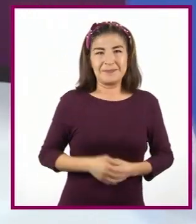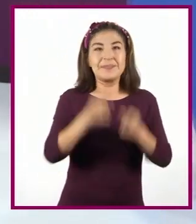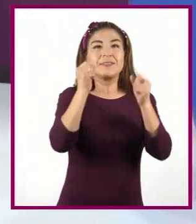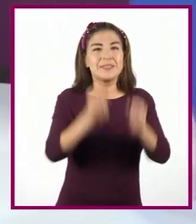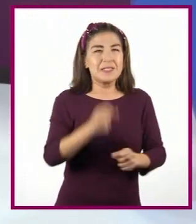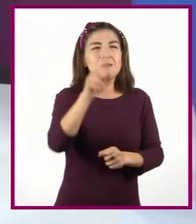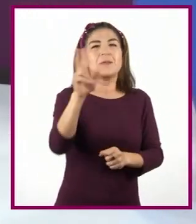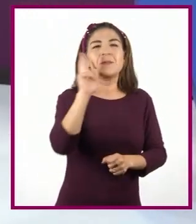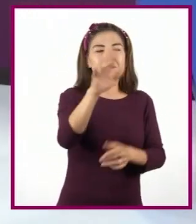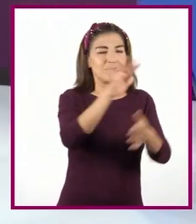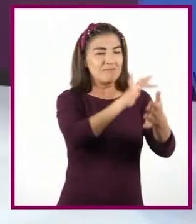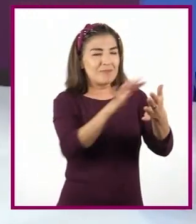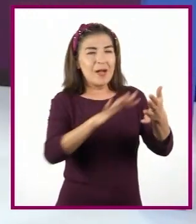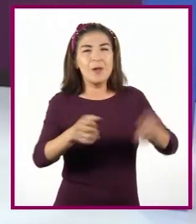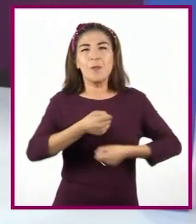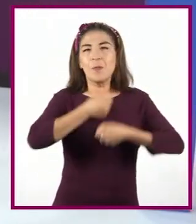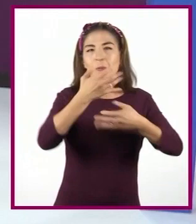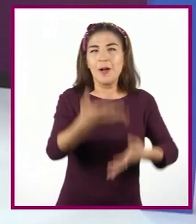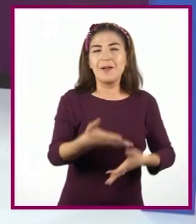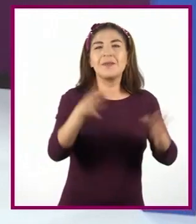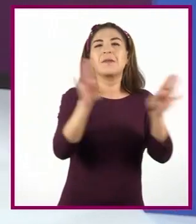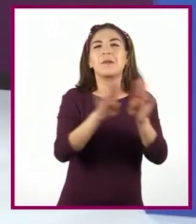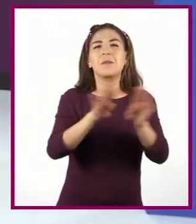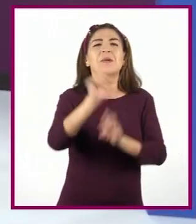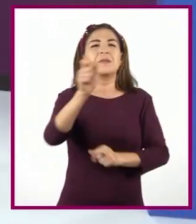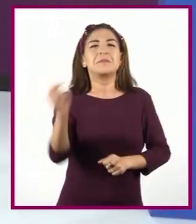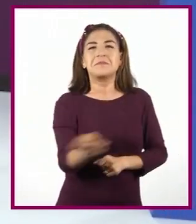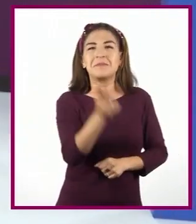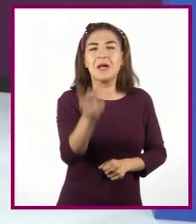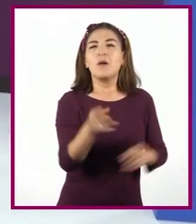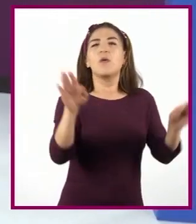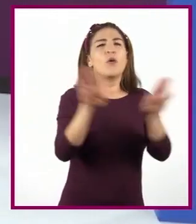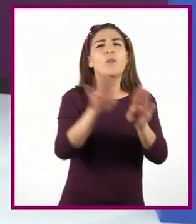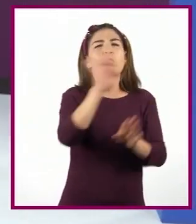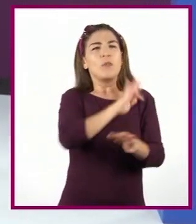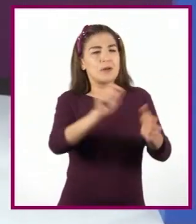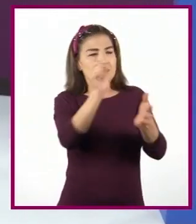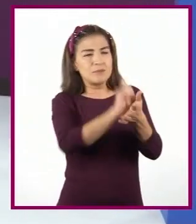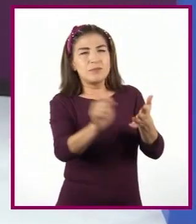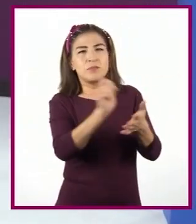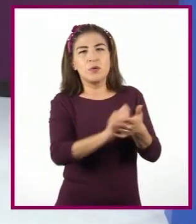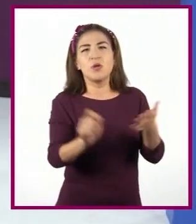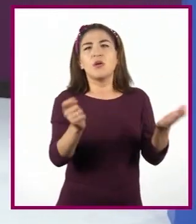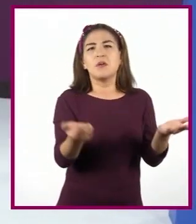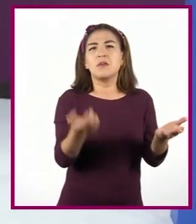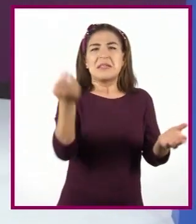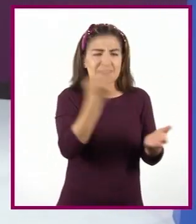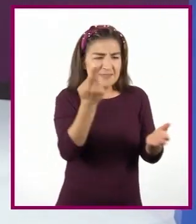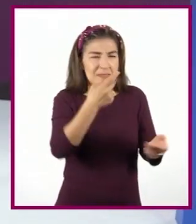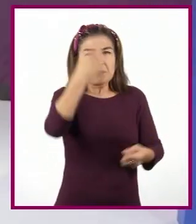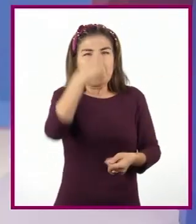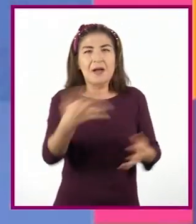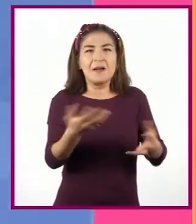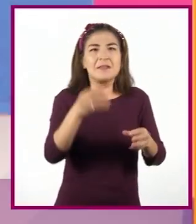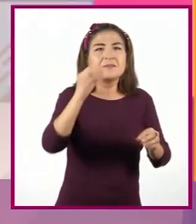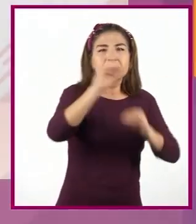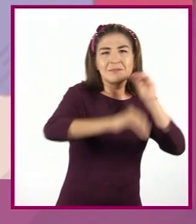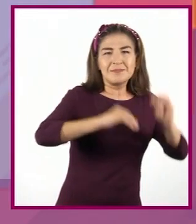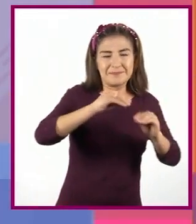al leer algunos cuentos se han identificado o preguntado cómo podrían escribir uno y qué requieren para hacerlo.